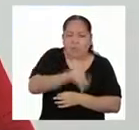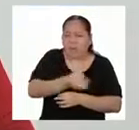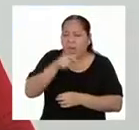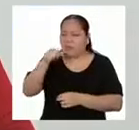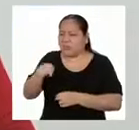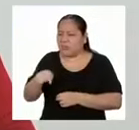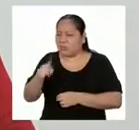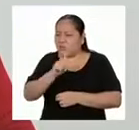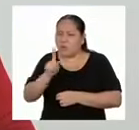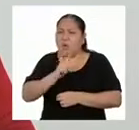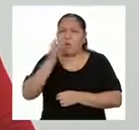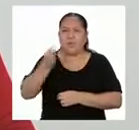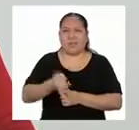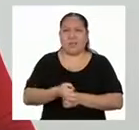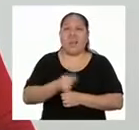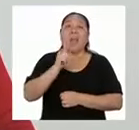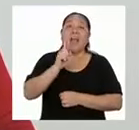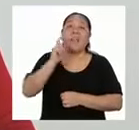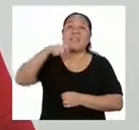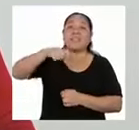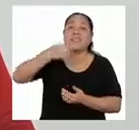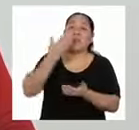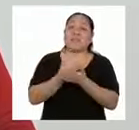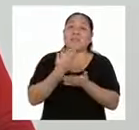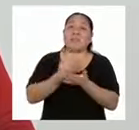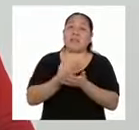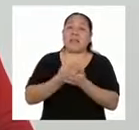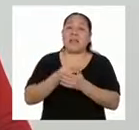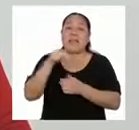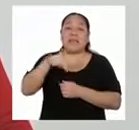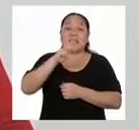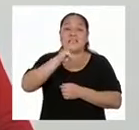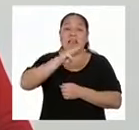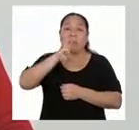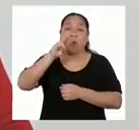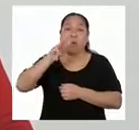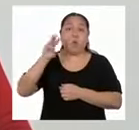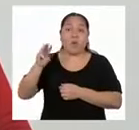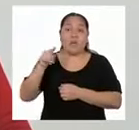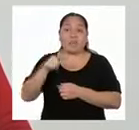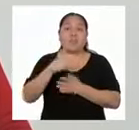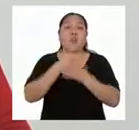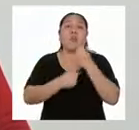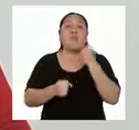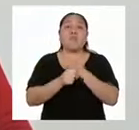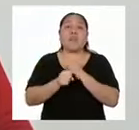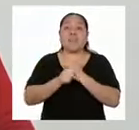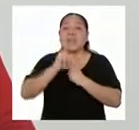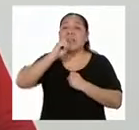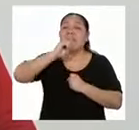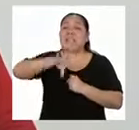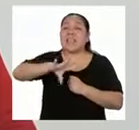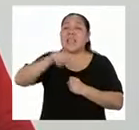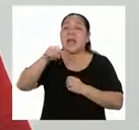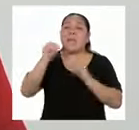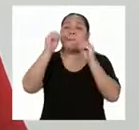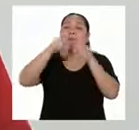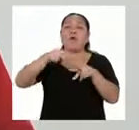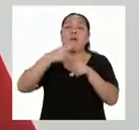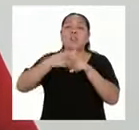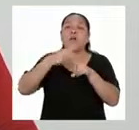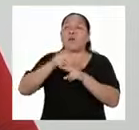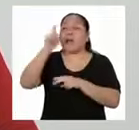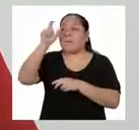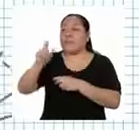no? Siempre verifica que la página sea confiable y mencione al autor quien provee la información.